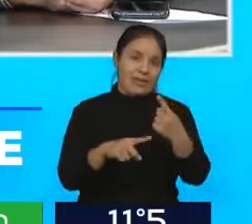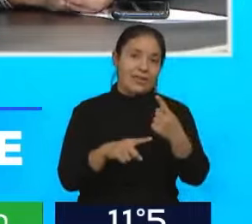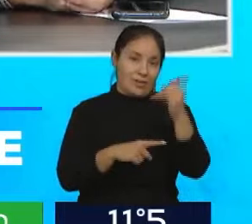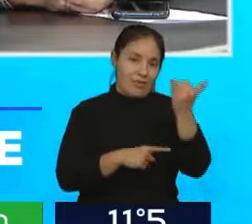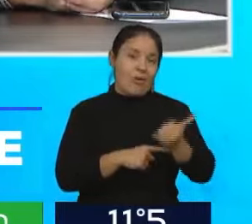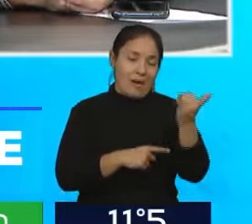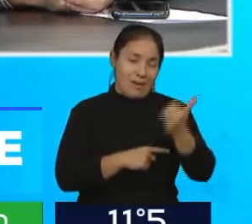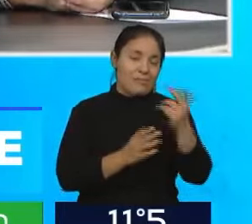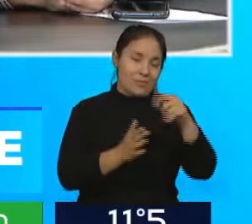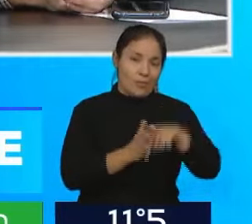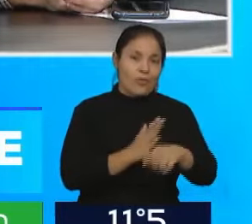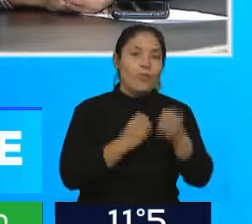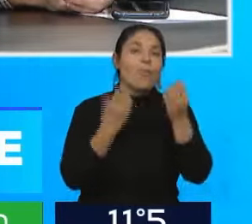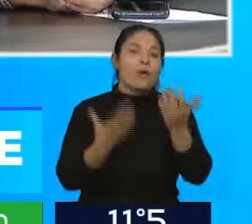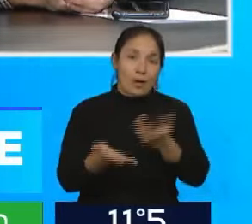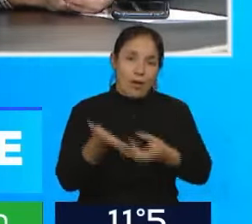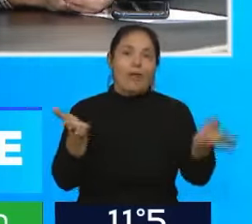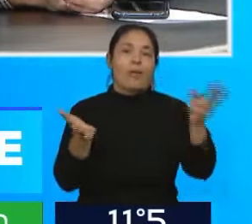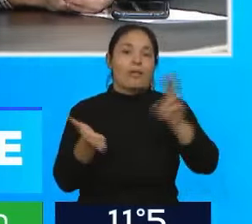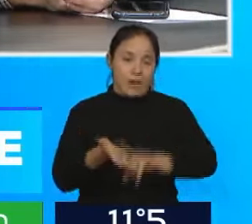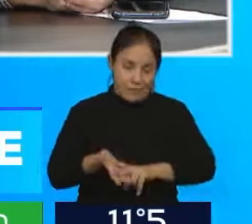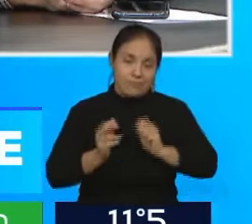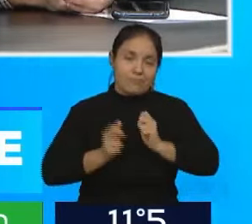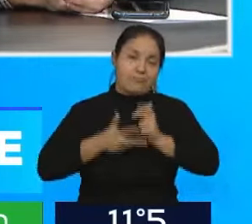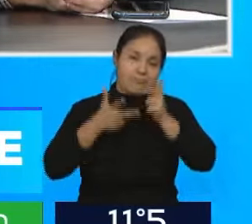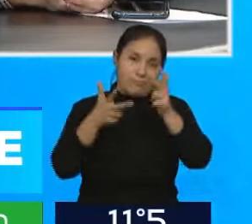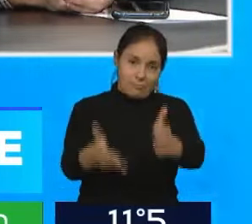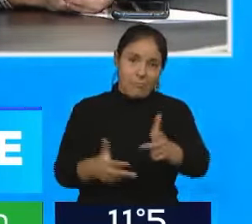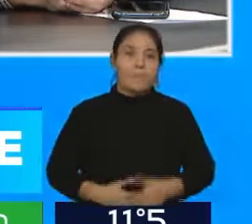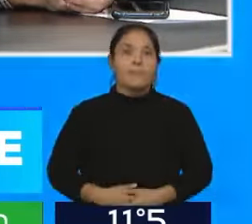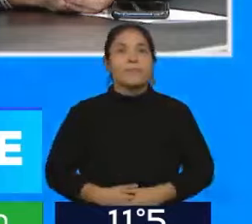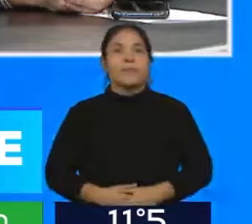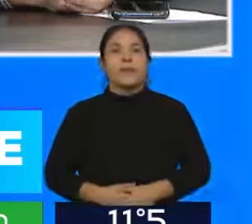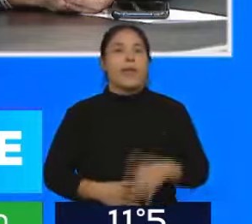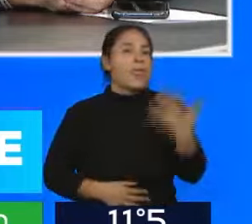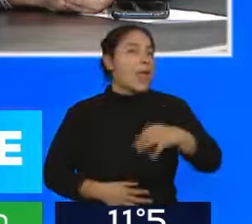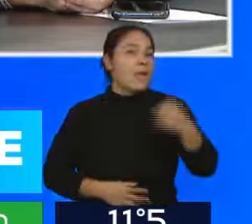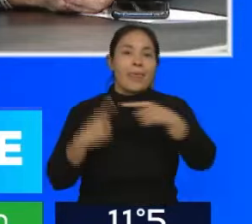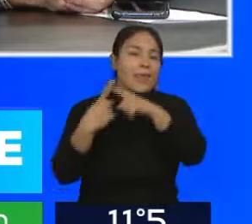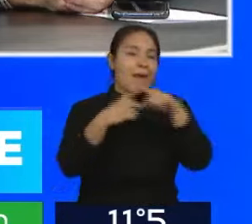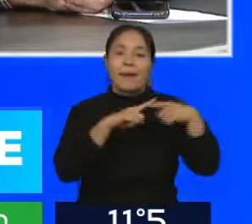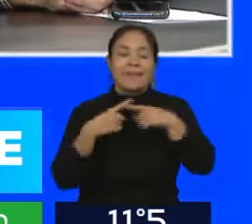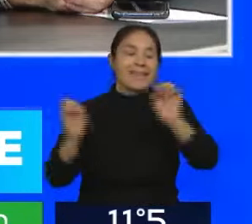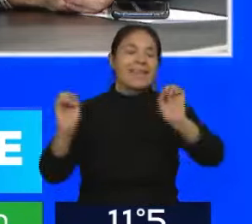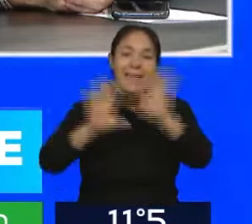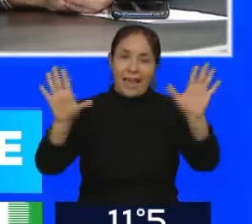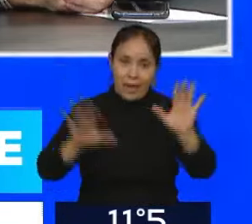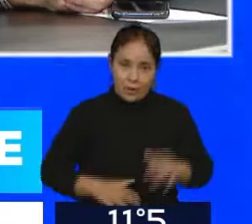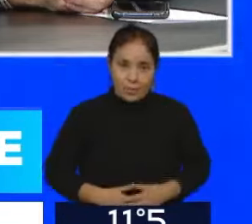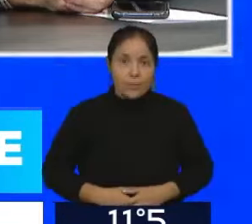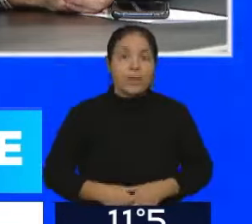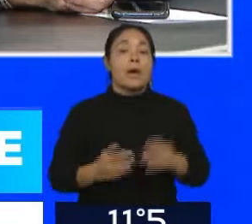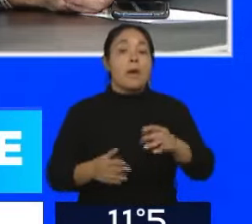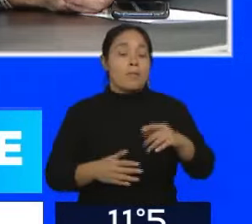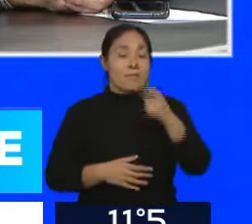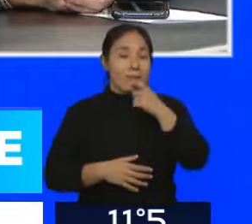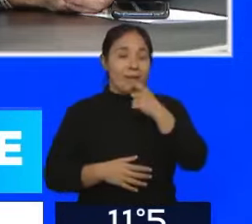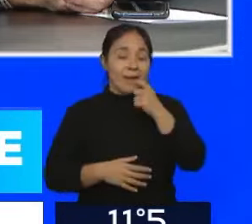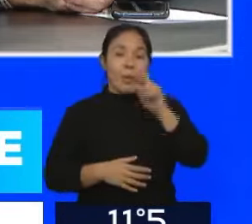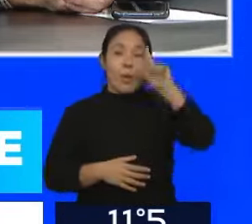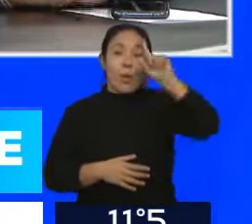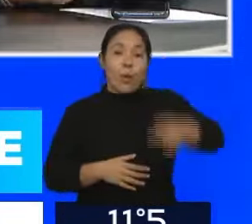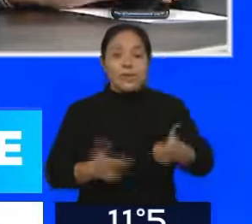importante. ¿Por qué? Y vuelvo a insistir con bajar la discusión al llano. Quien propone a un juez de la Corte, ¿quién